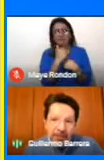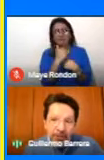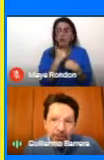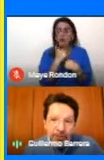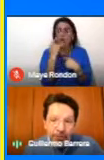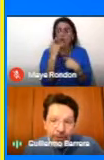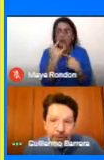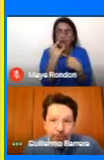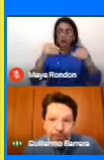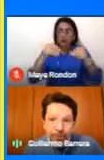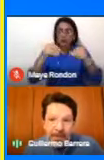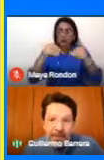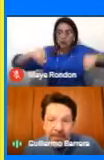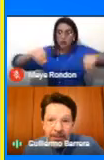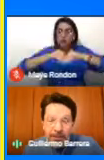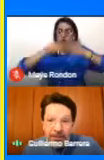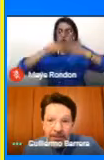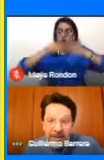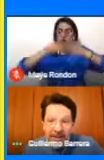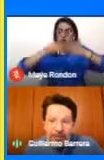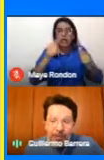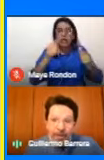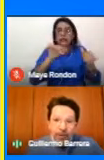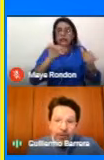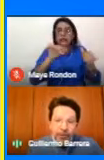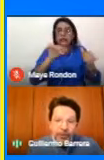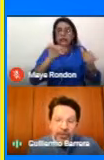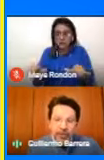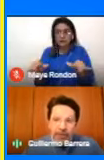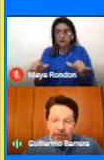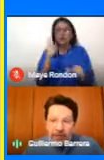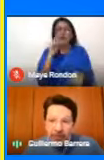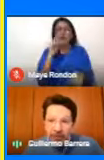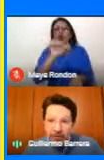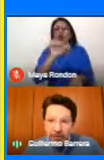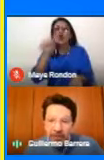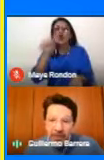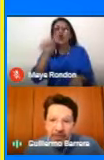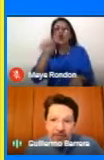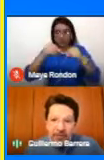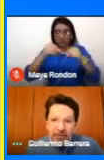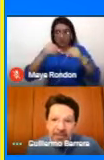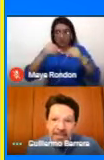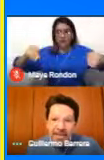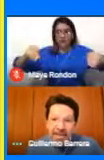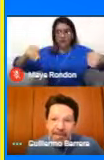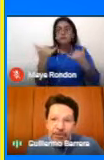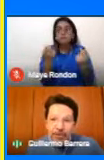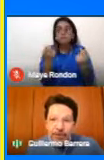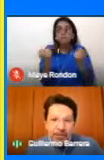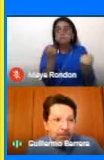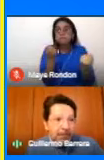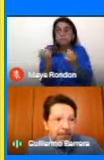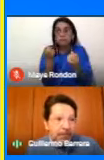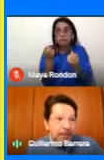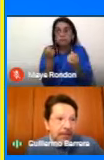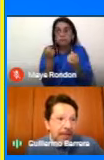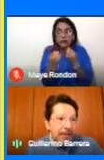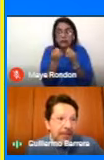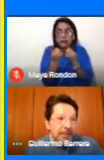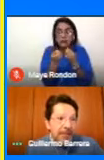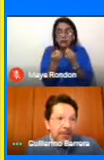del territorio son parecidos a los de otros que están en los territorios cercanos, entonces